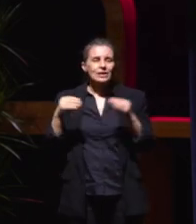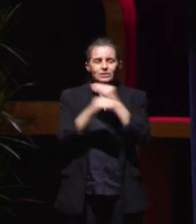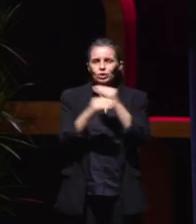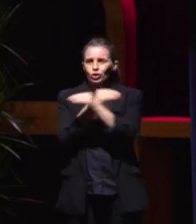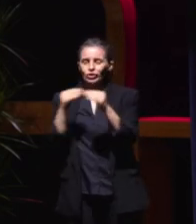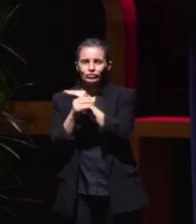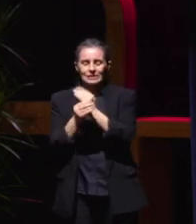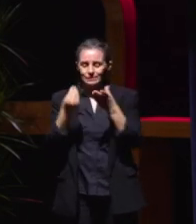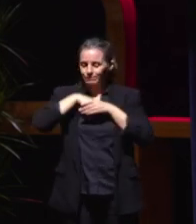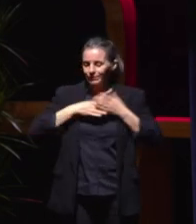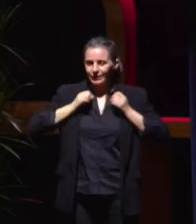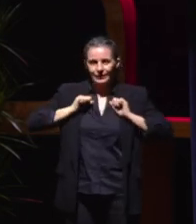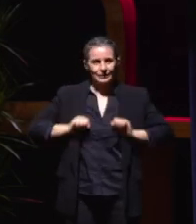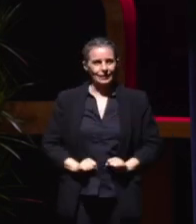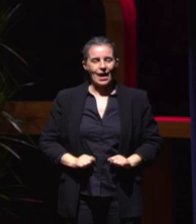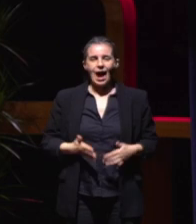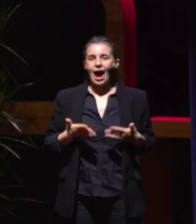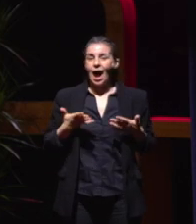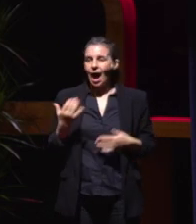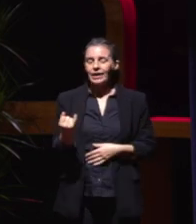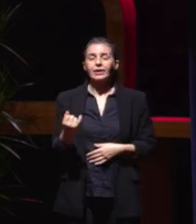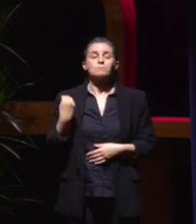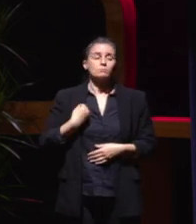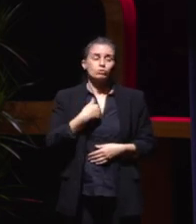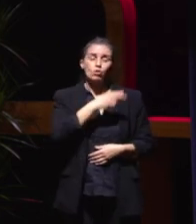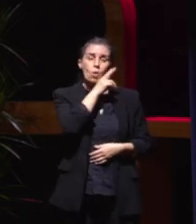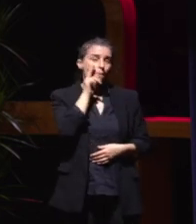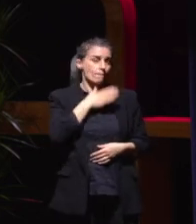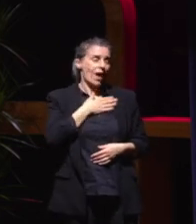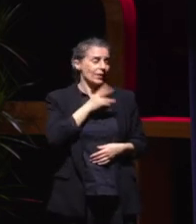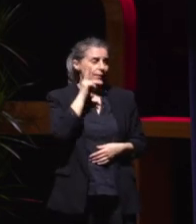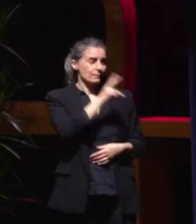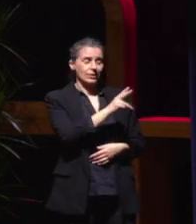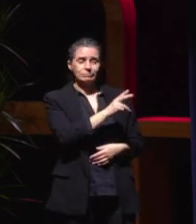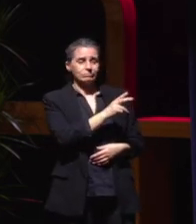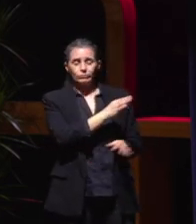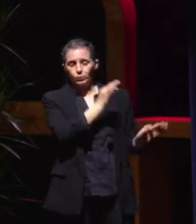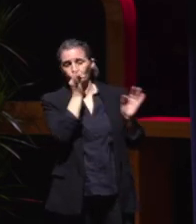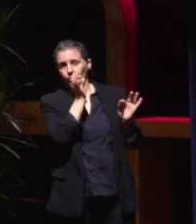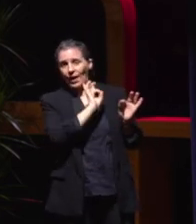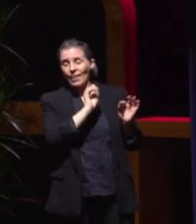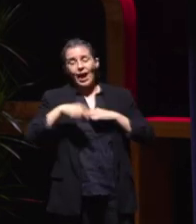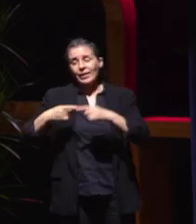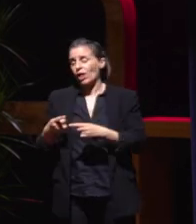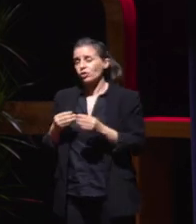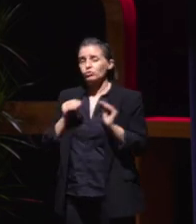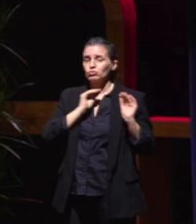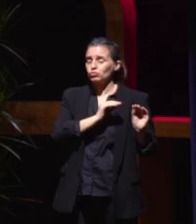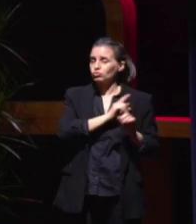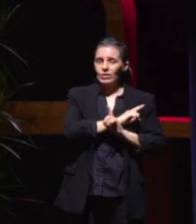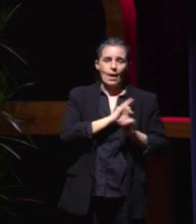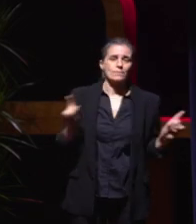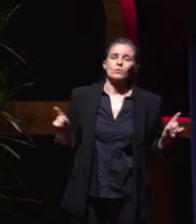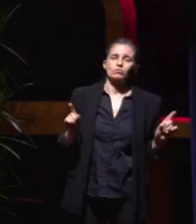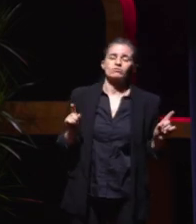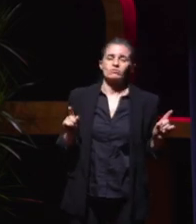Y a fuerza de no ver a no querer ver a mi madre tampoco he visto a la generación si mi madre la tiene 93 no he visto a la